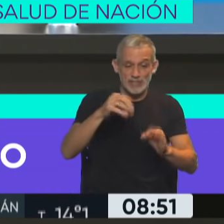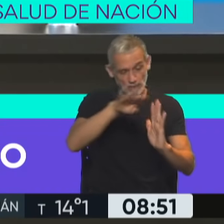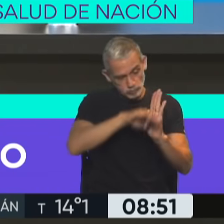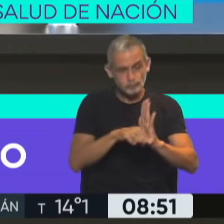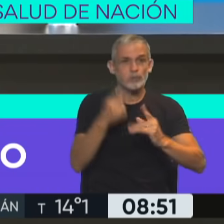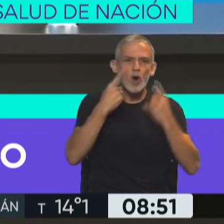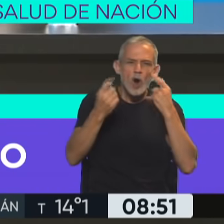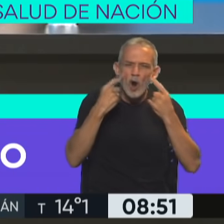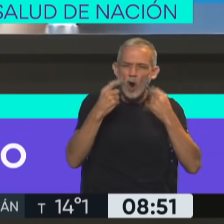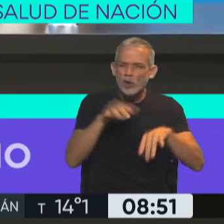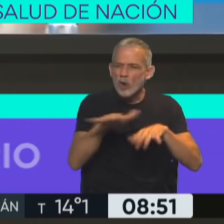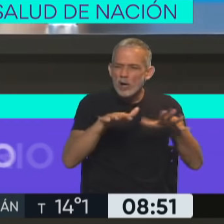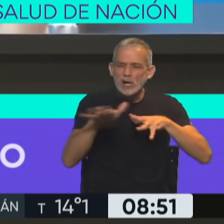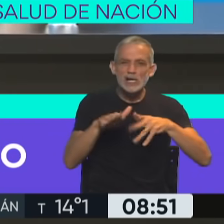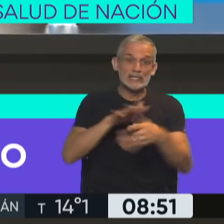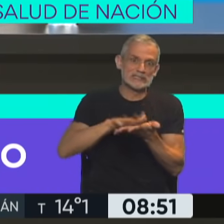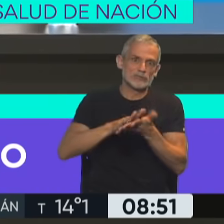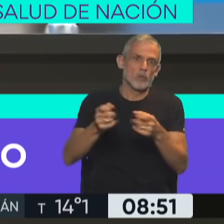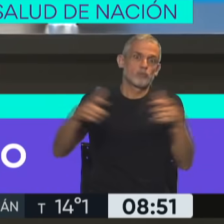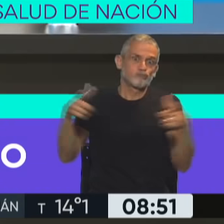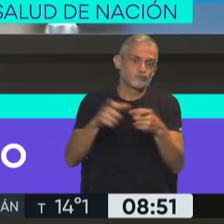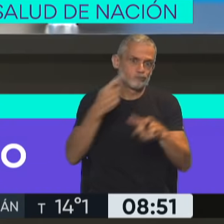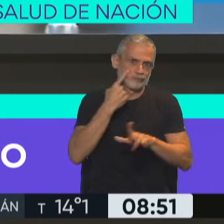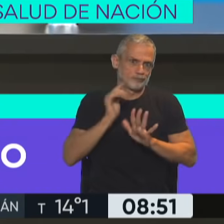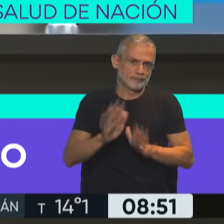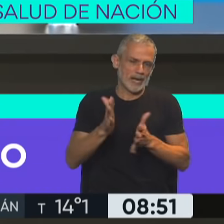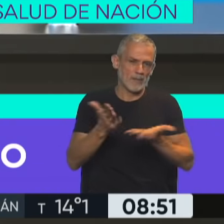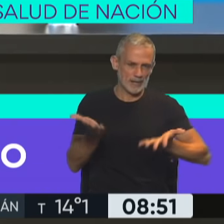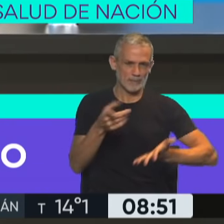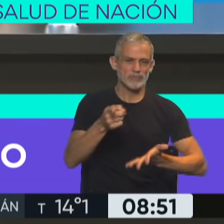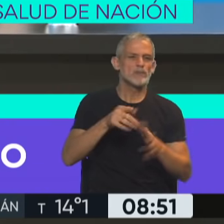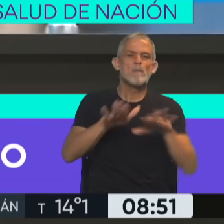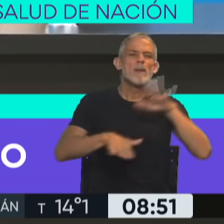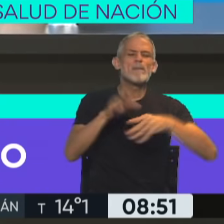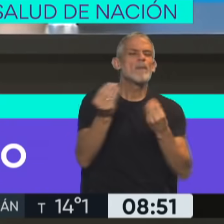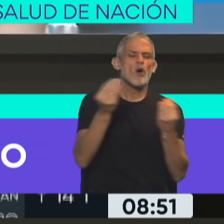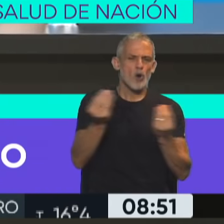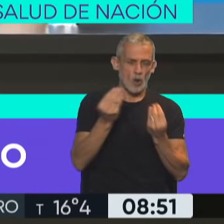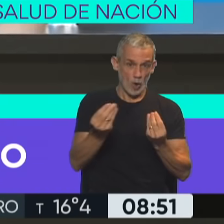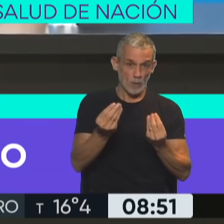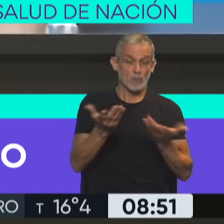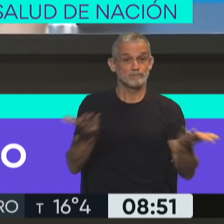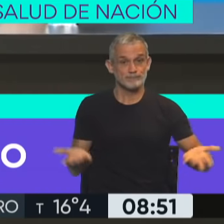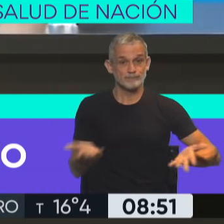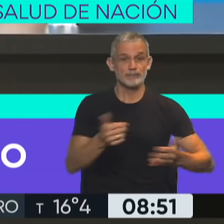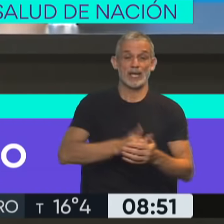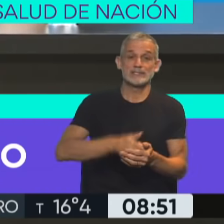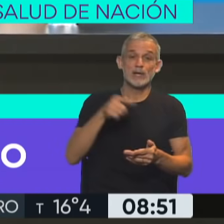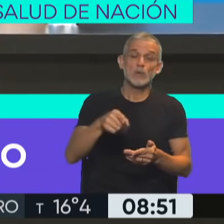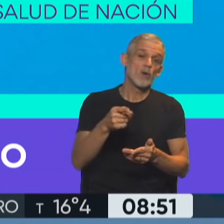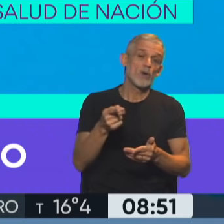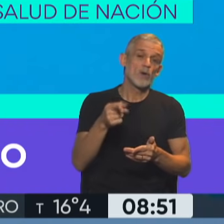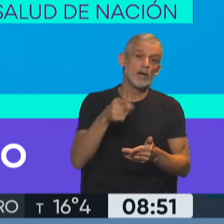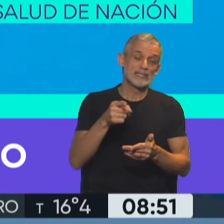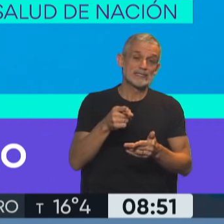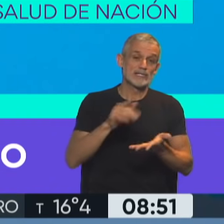un monitoreo continuo de la situación epidemiológica y para ir definiendo los pasos a seguir. Así que desde el punto de